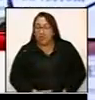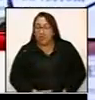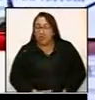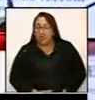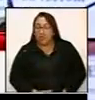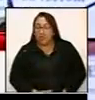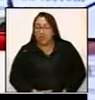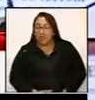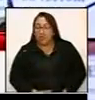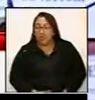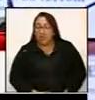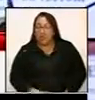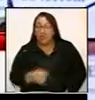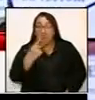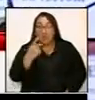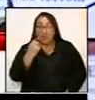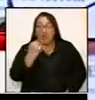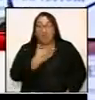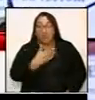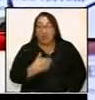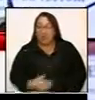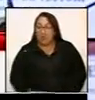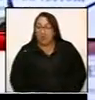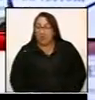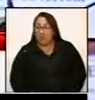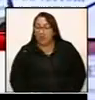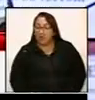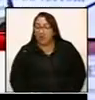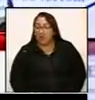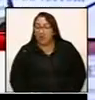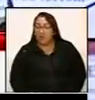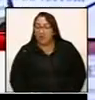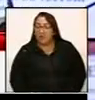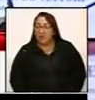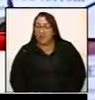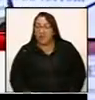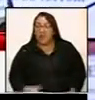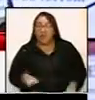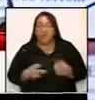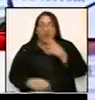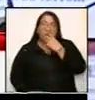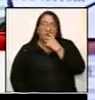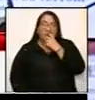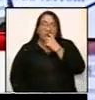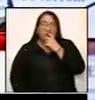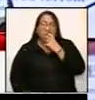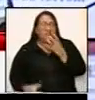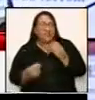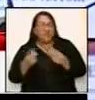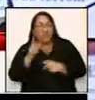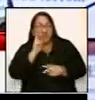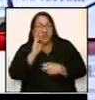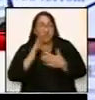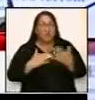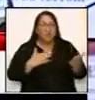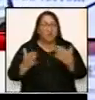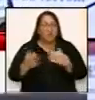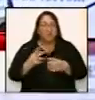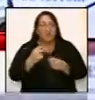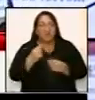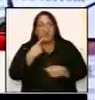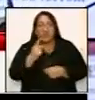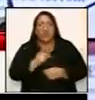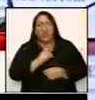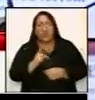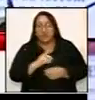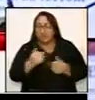Estado. Mire usted, señor presidente, el doble rasero de muchas de ellas. Muchas